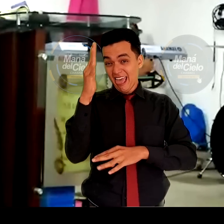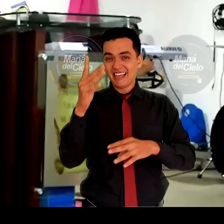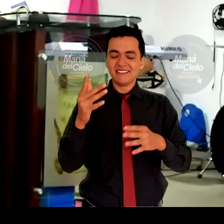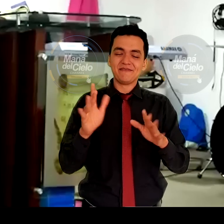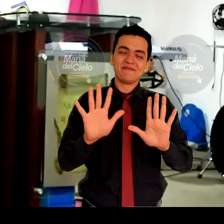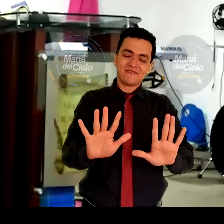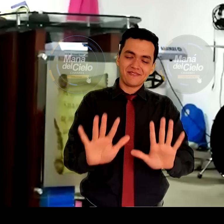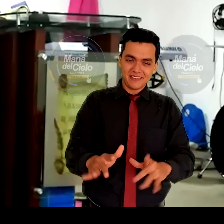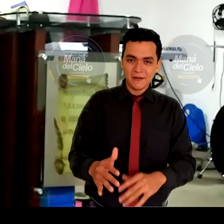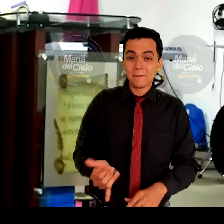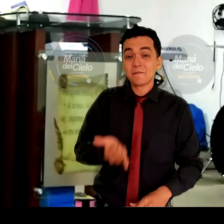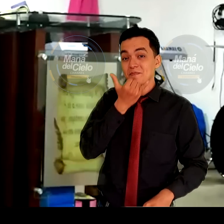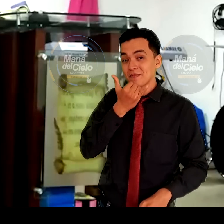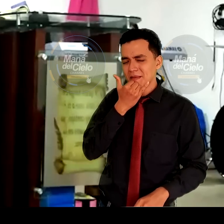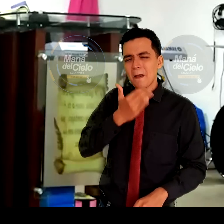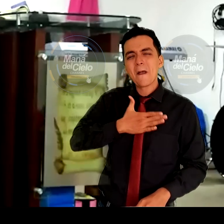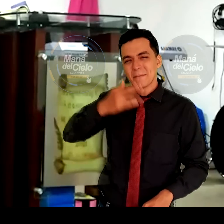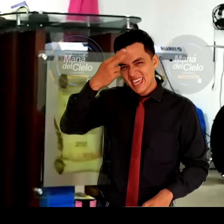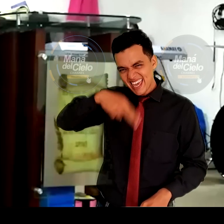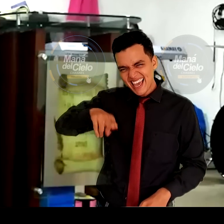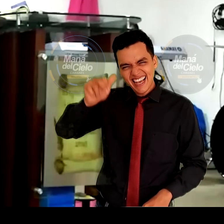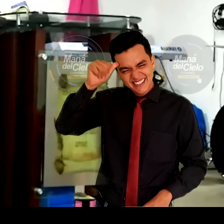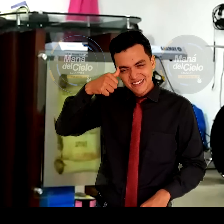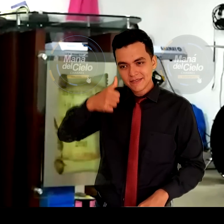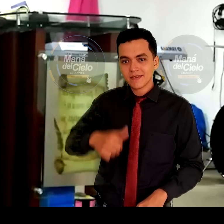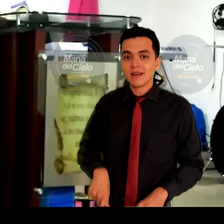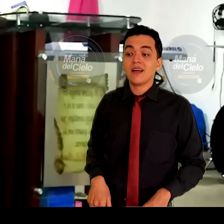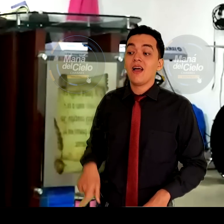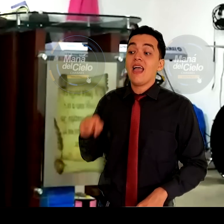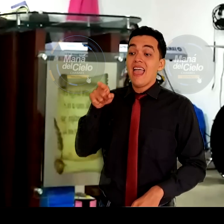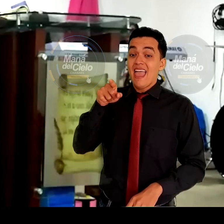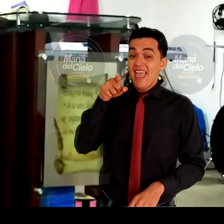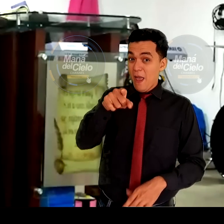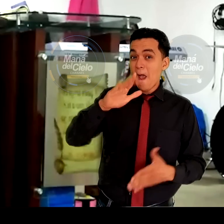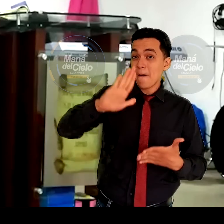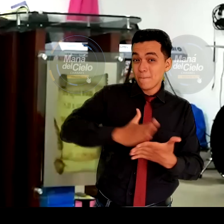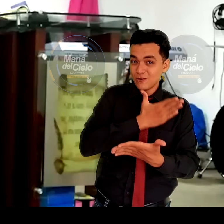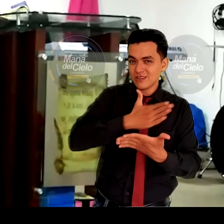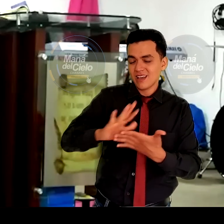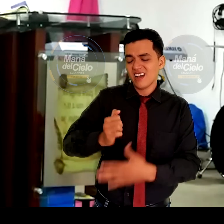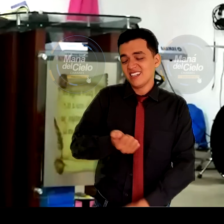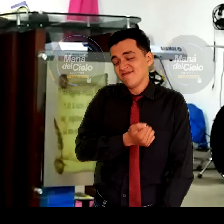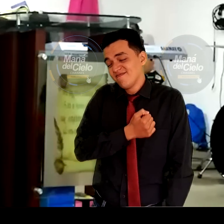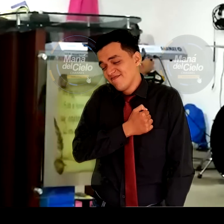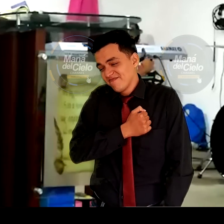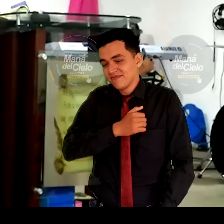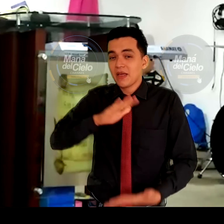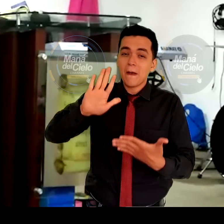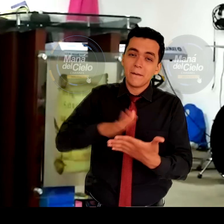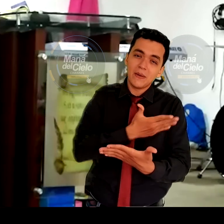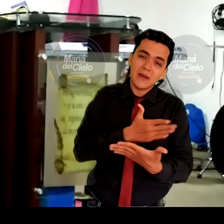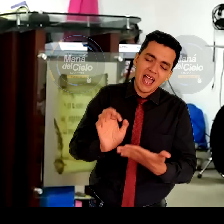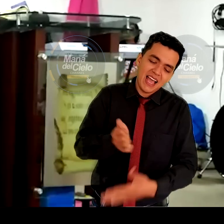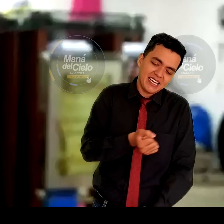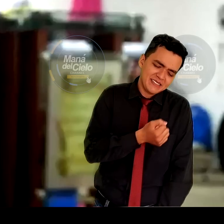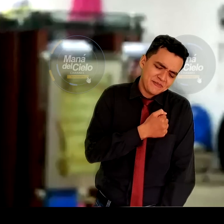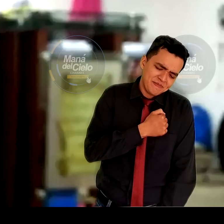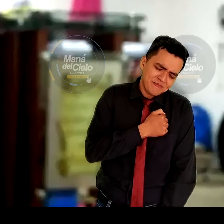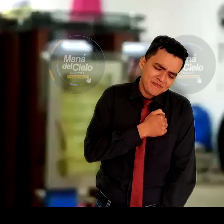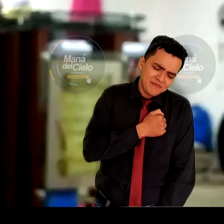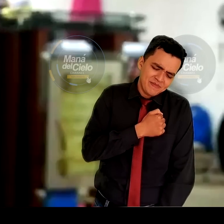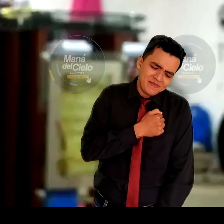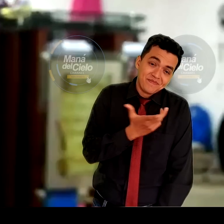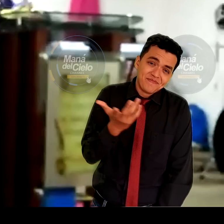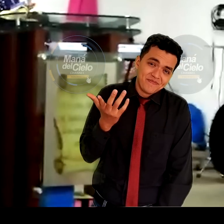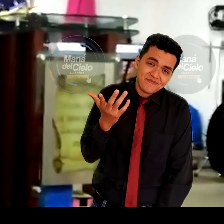Resulta que llegó la noche del castigo. Pero antes del castigo yo le dije a mi esposo: papi, yo quiero hablar contigo. Lo que pasa